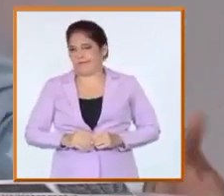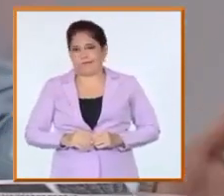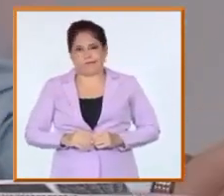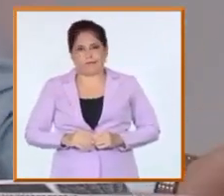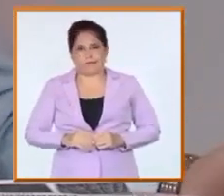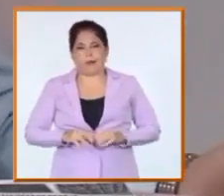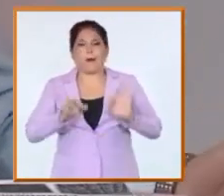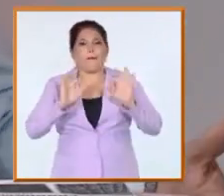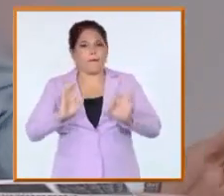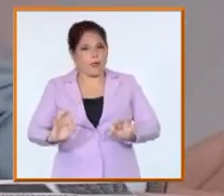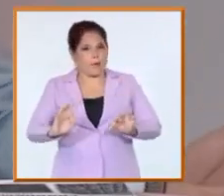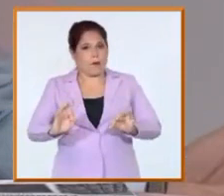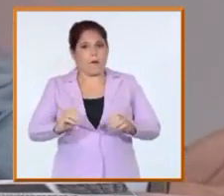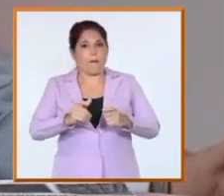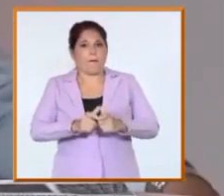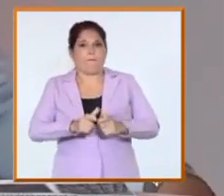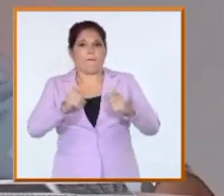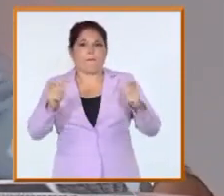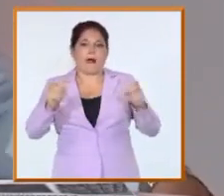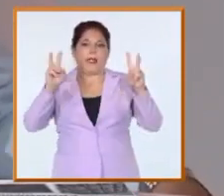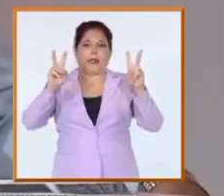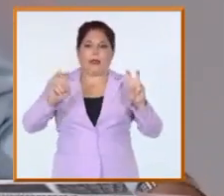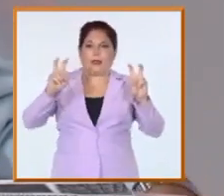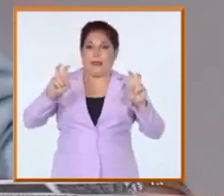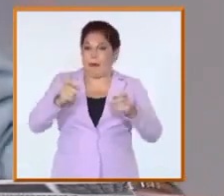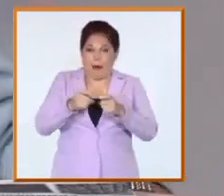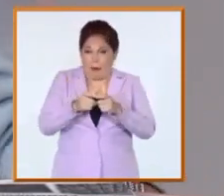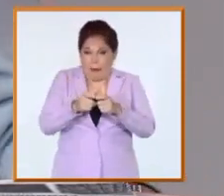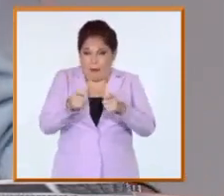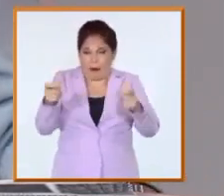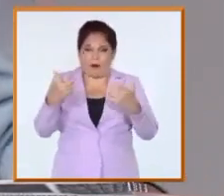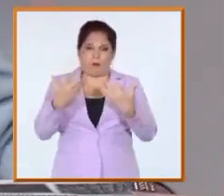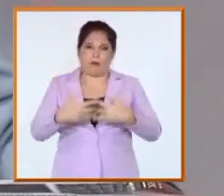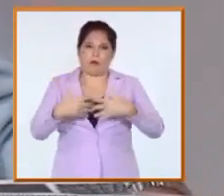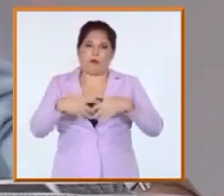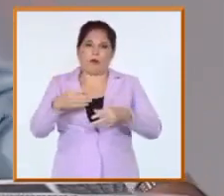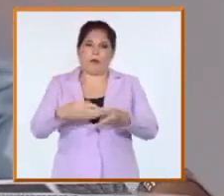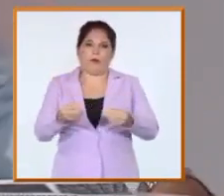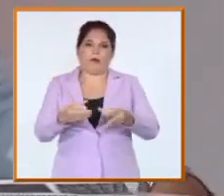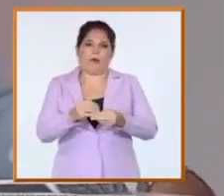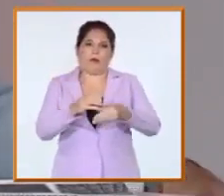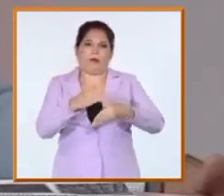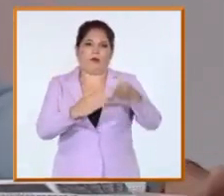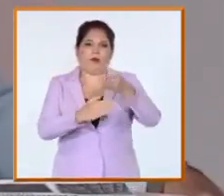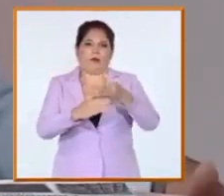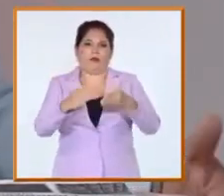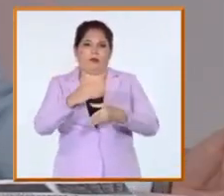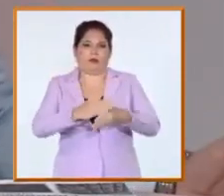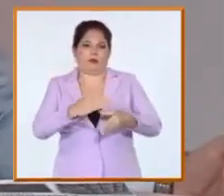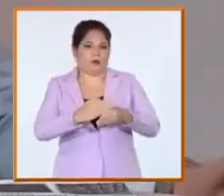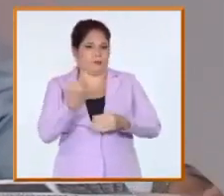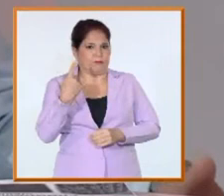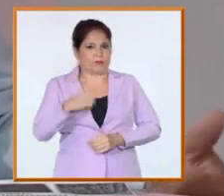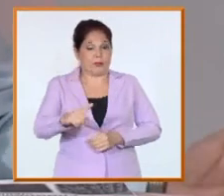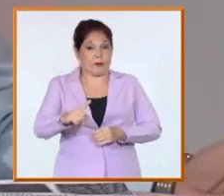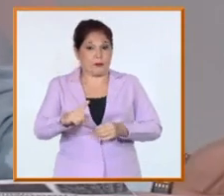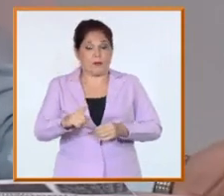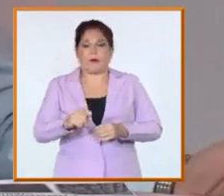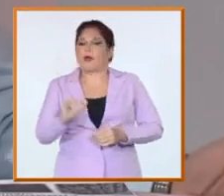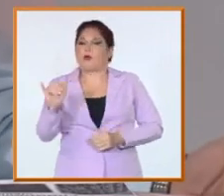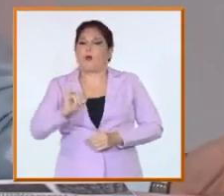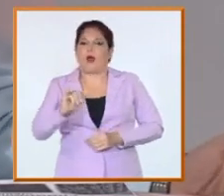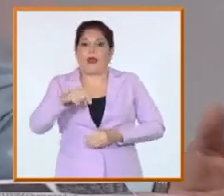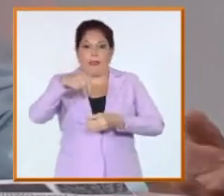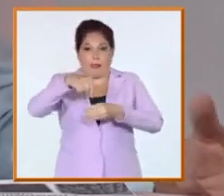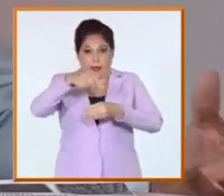Y por eso tenemos que multiplicar el tema de la de la producción de materiales de la consola y sobre todo los materiales en dos los materiales